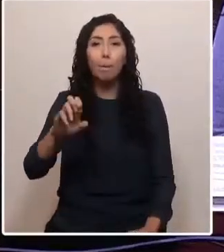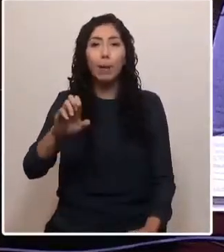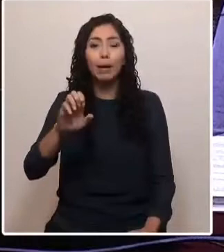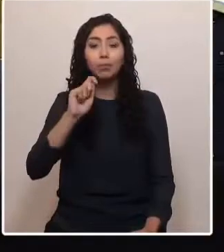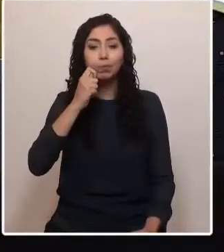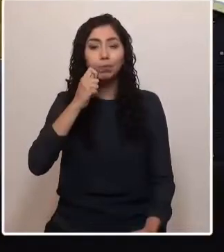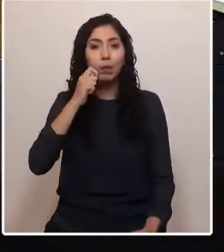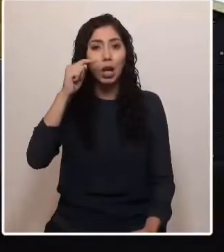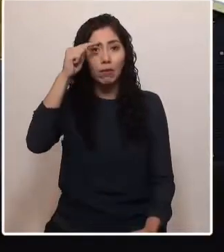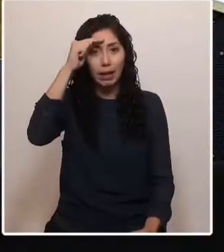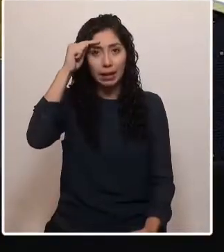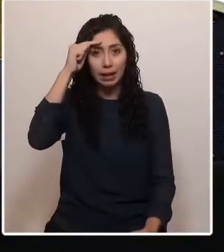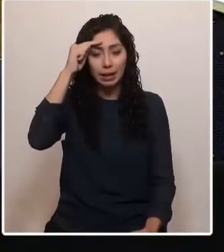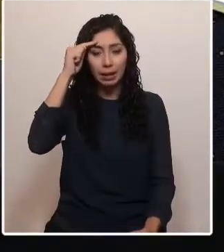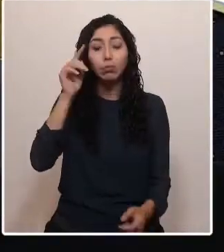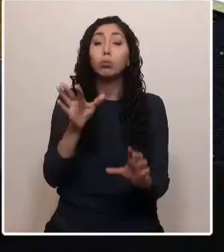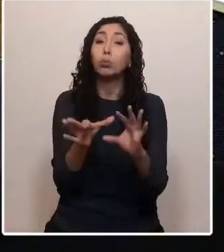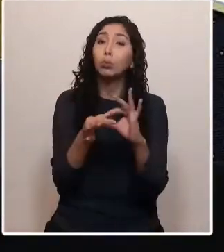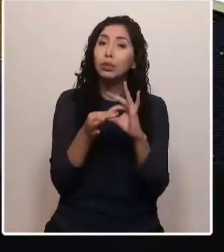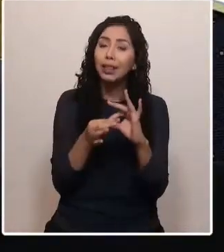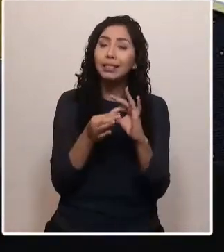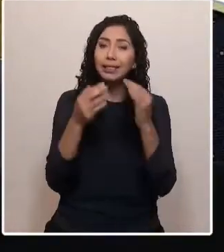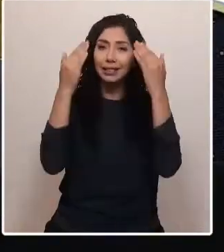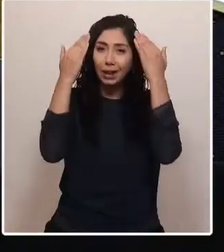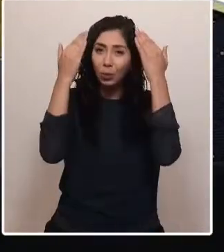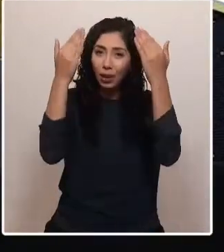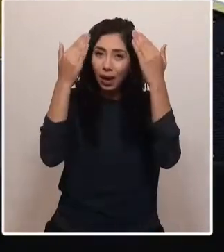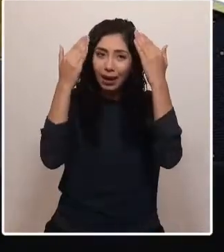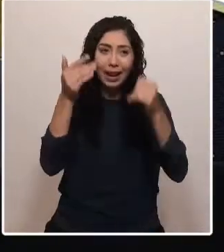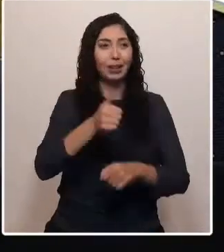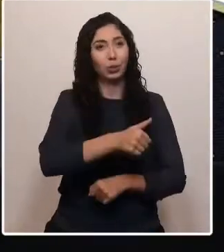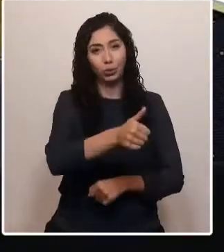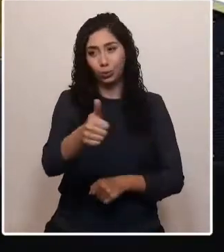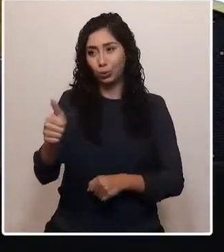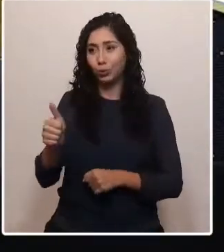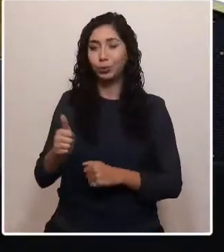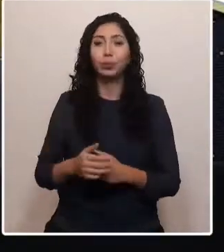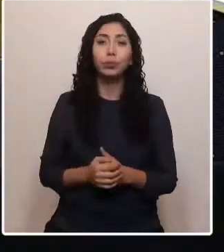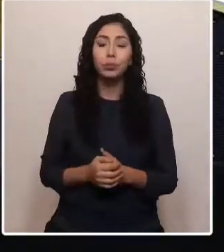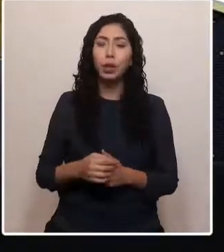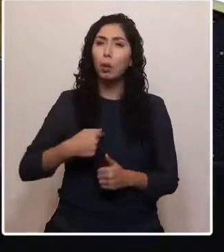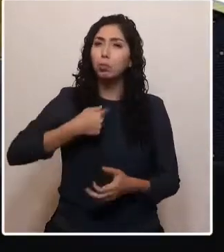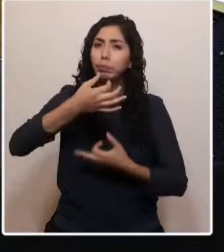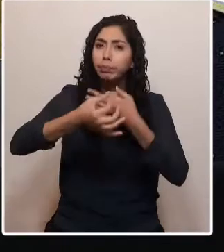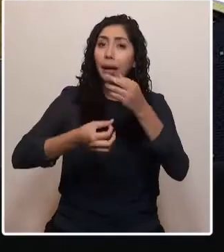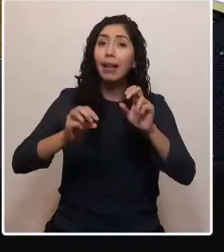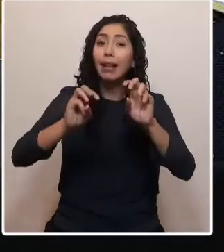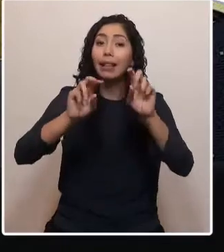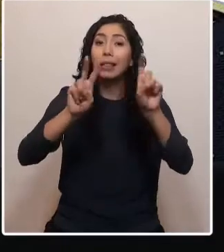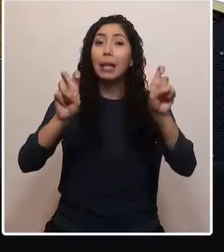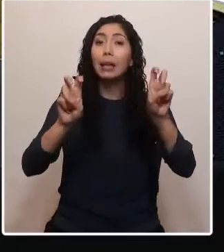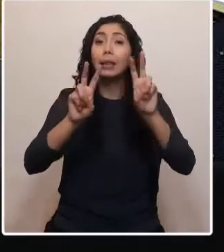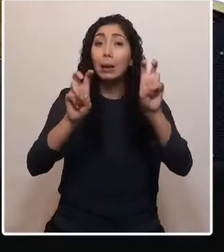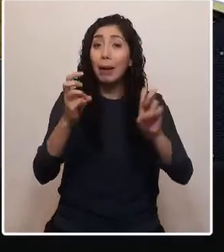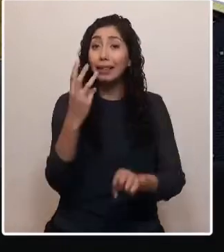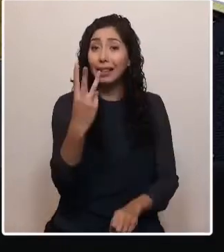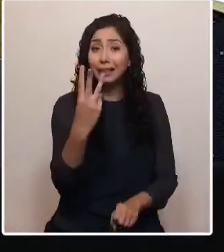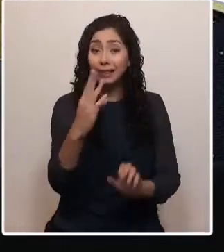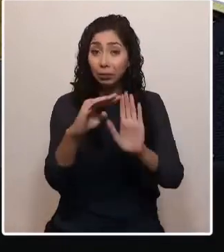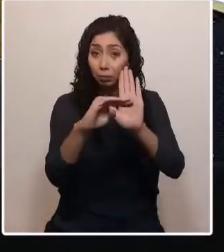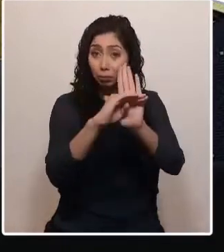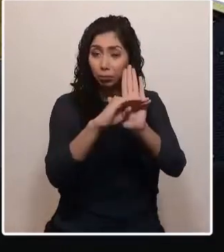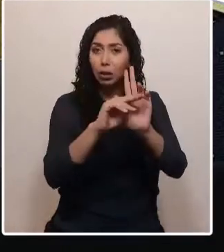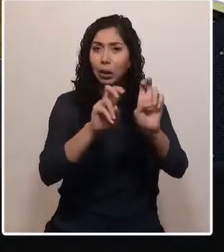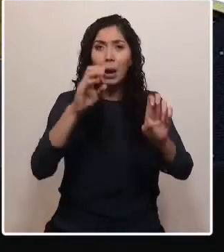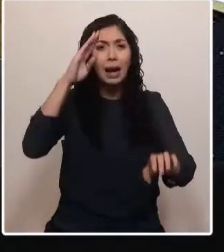Muchas gracias. Saludarles a todas, a todos. Es para referirme al punto 3 de la cuenta en relación con